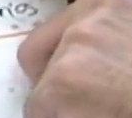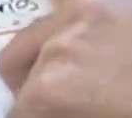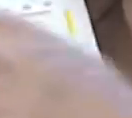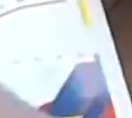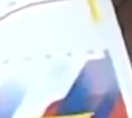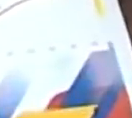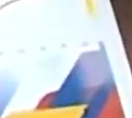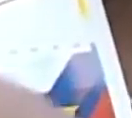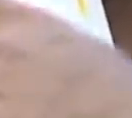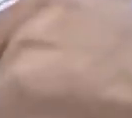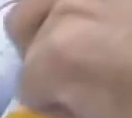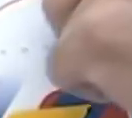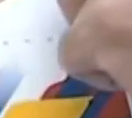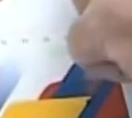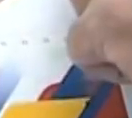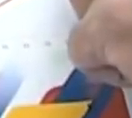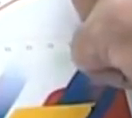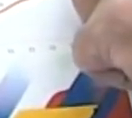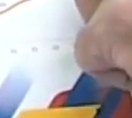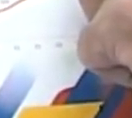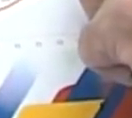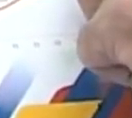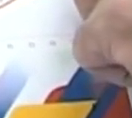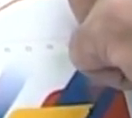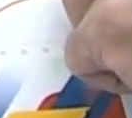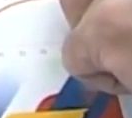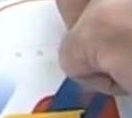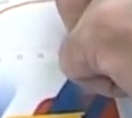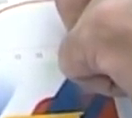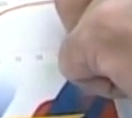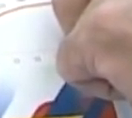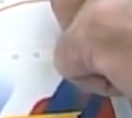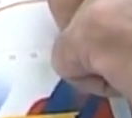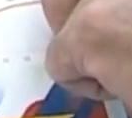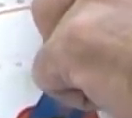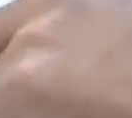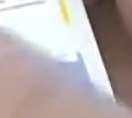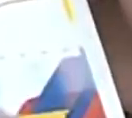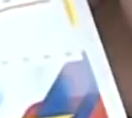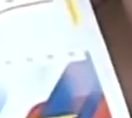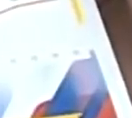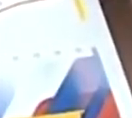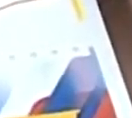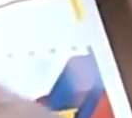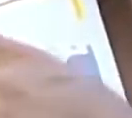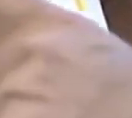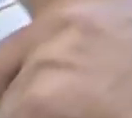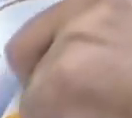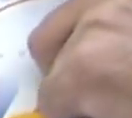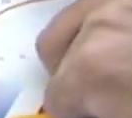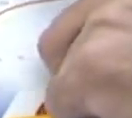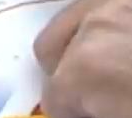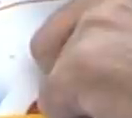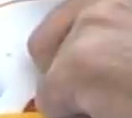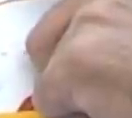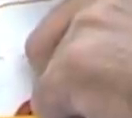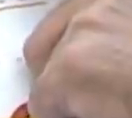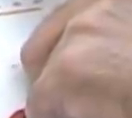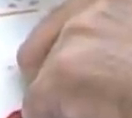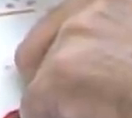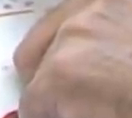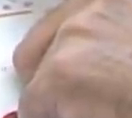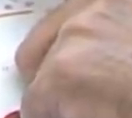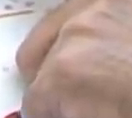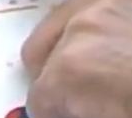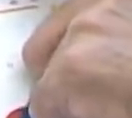de Ecuador. Estos son los casos internacionales. Estos son los casos de todos los connacionales que han regresado